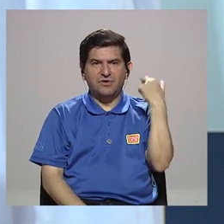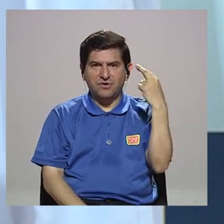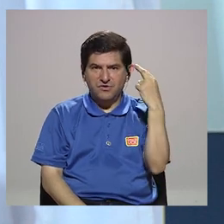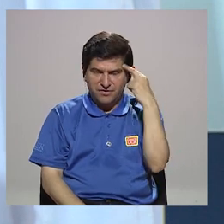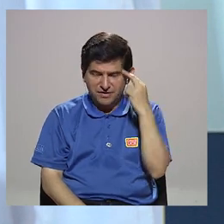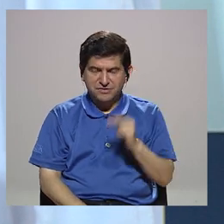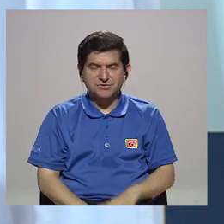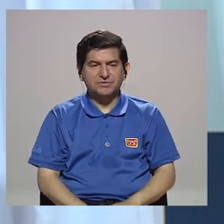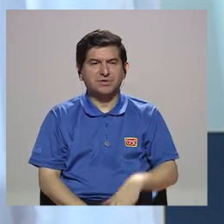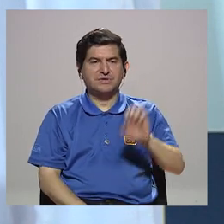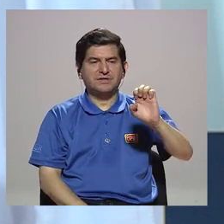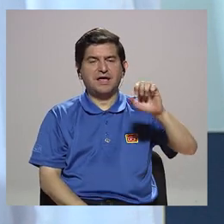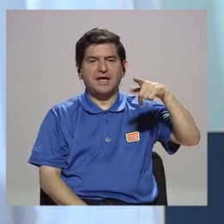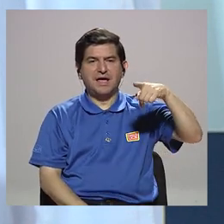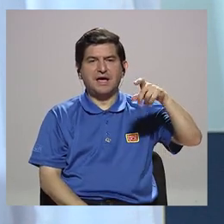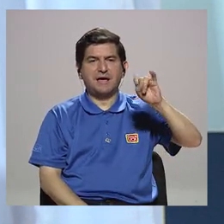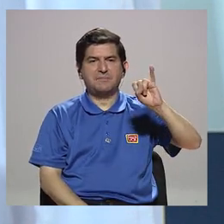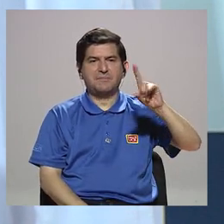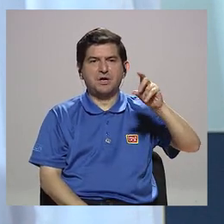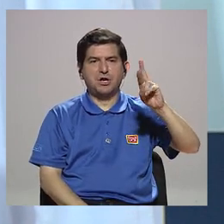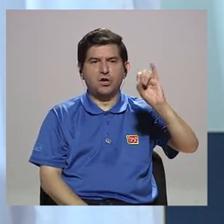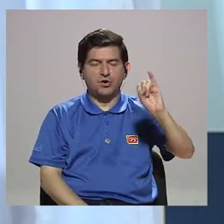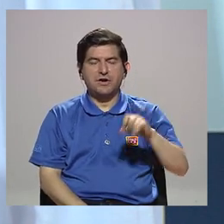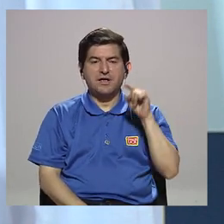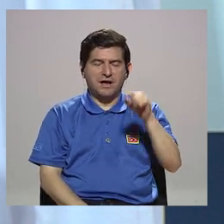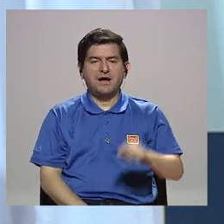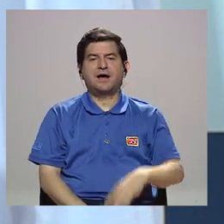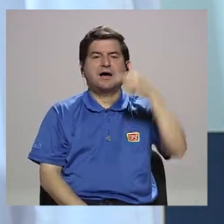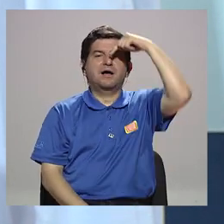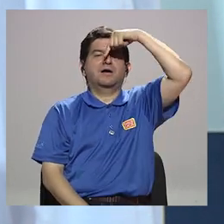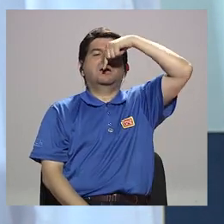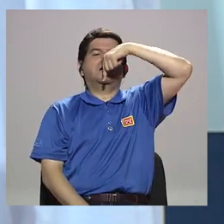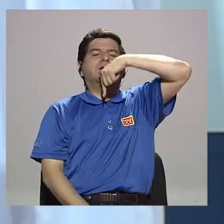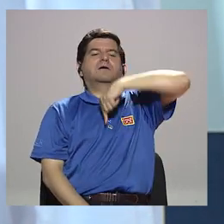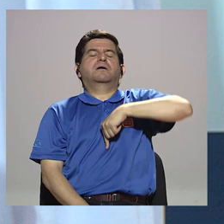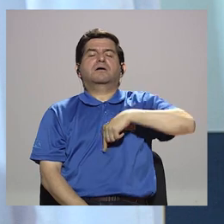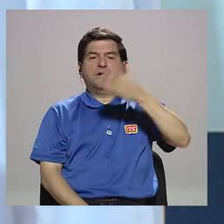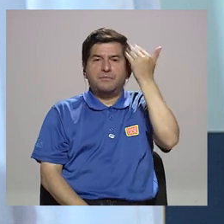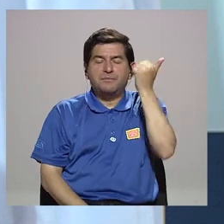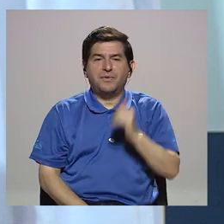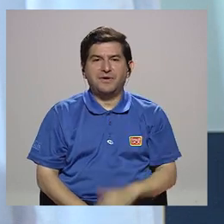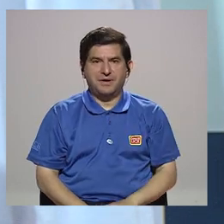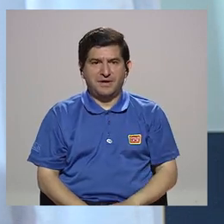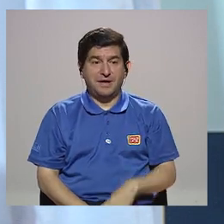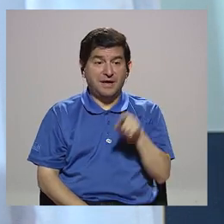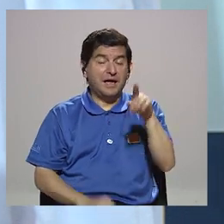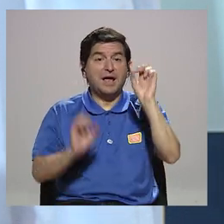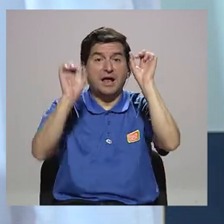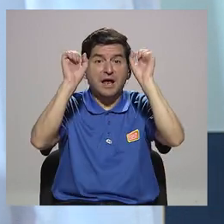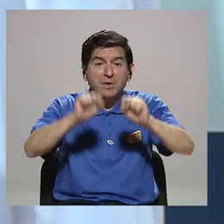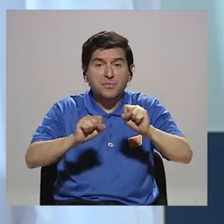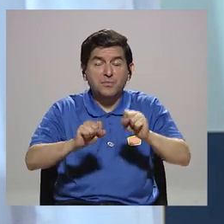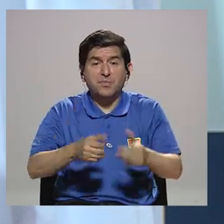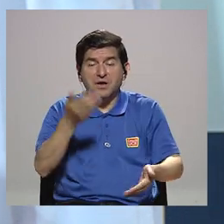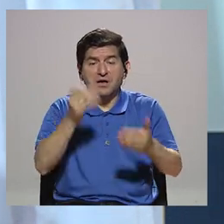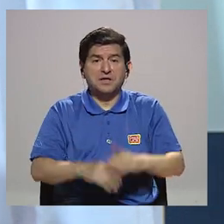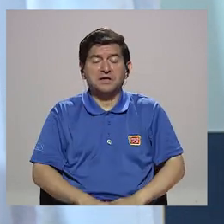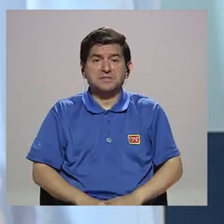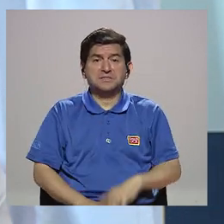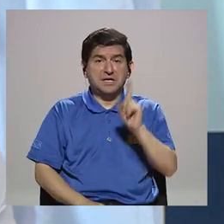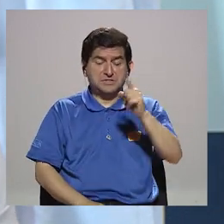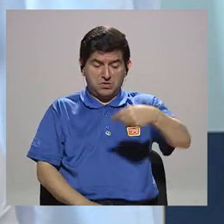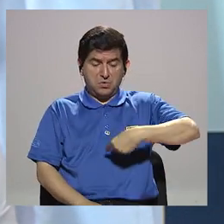la causa del Helicobacter pylori, es la gastroscopía. ¿Por qué? Porque el Helicobacter pylori puede estar en un